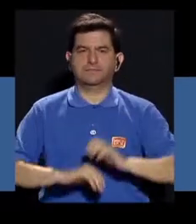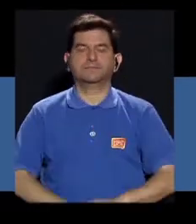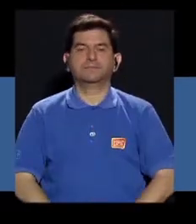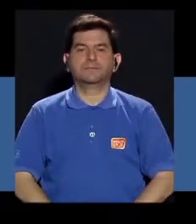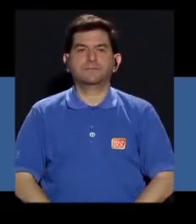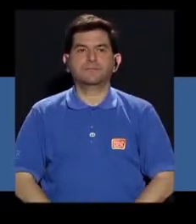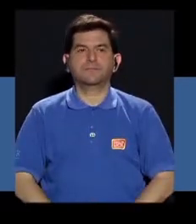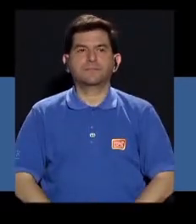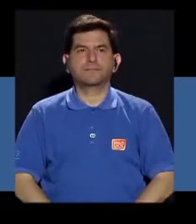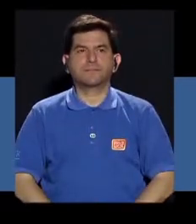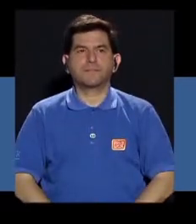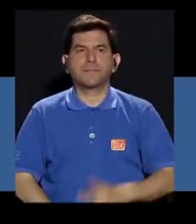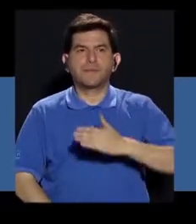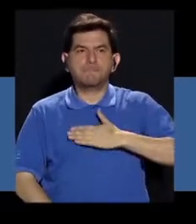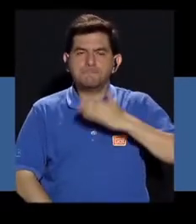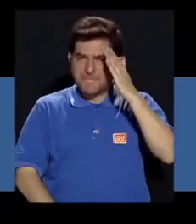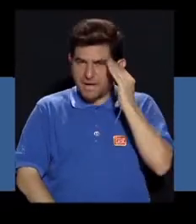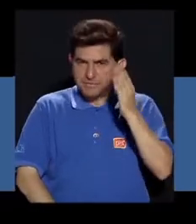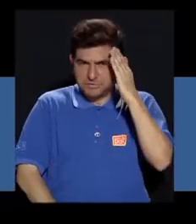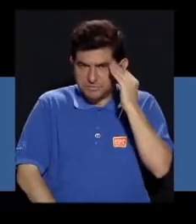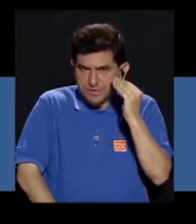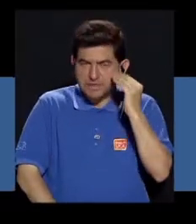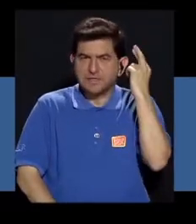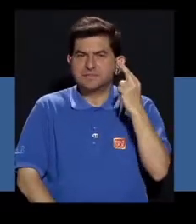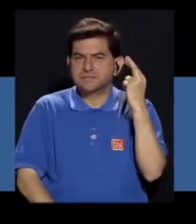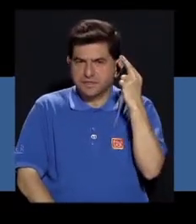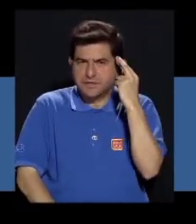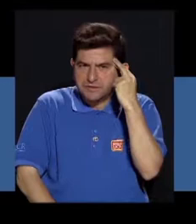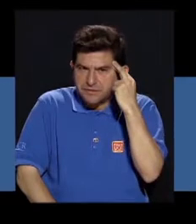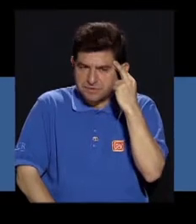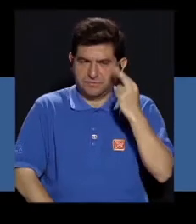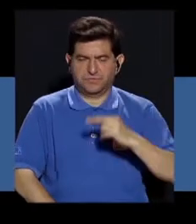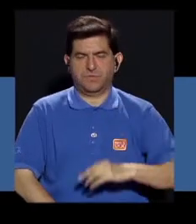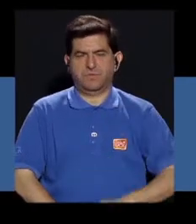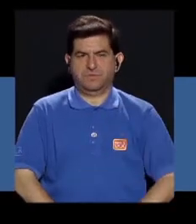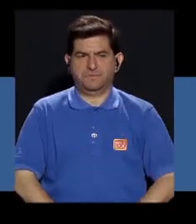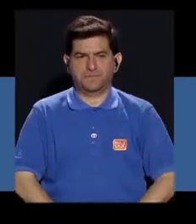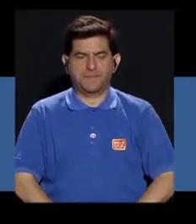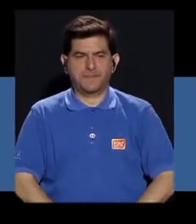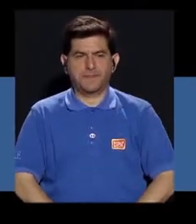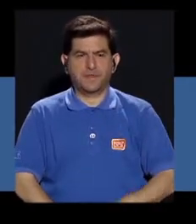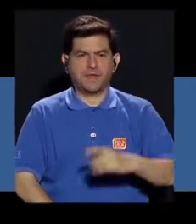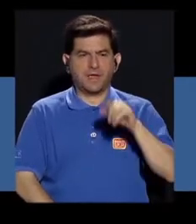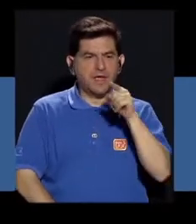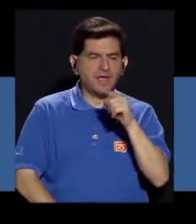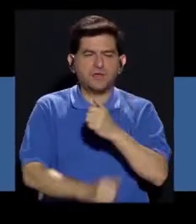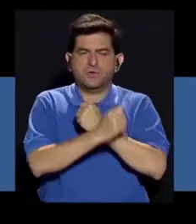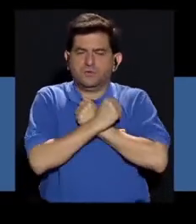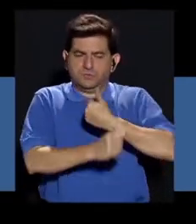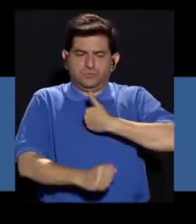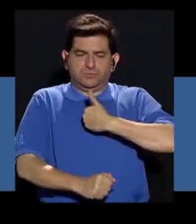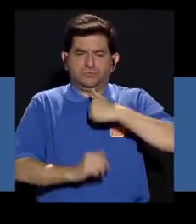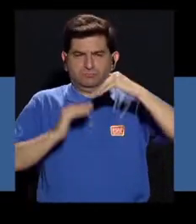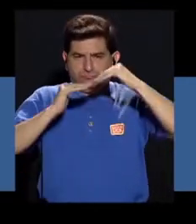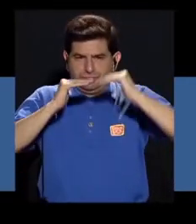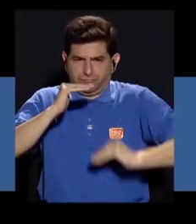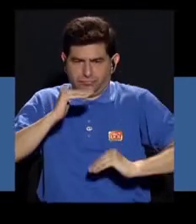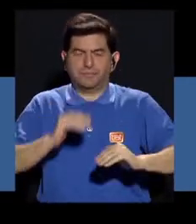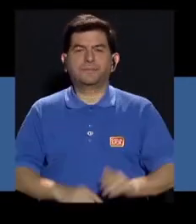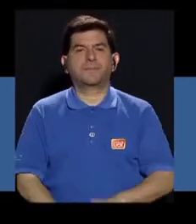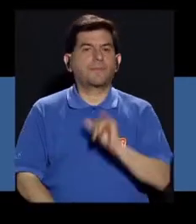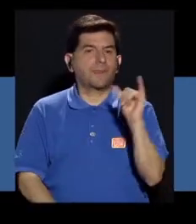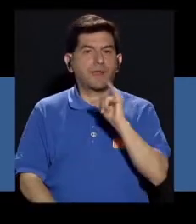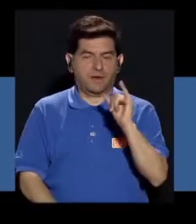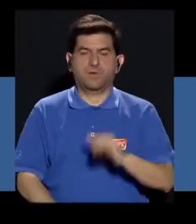Bueno, según mi experiencia, porque tienen una autoestima un poquito baja, también